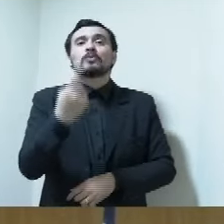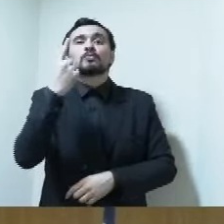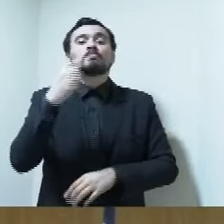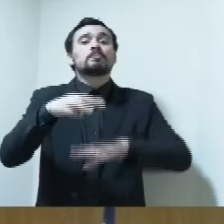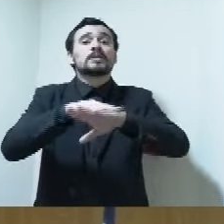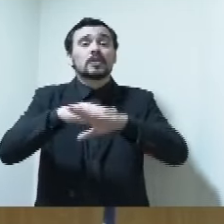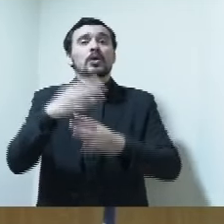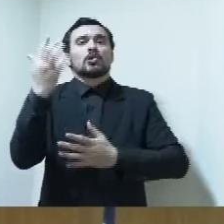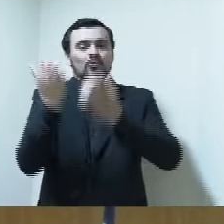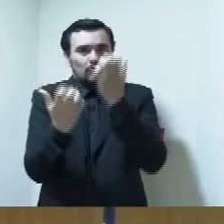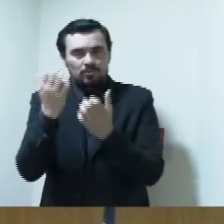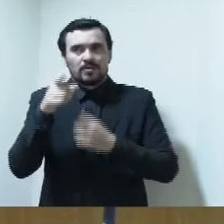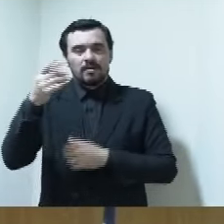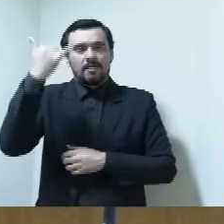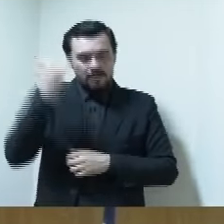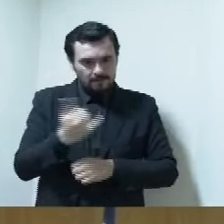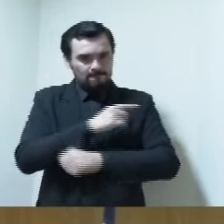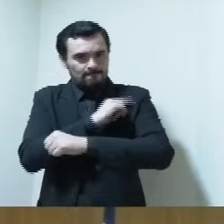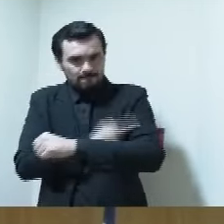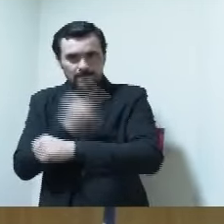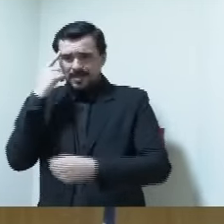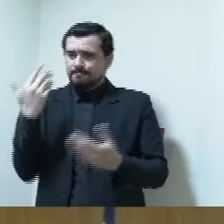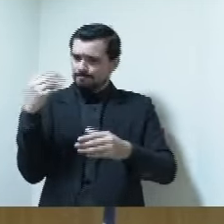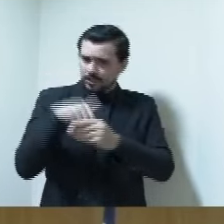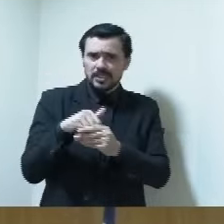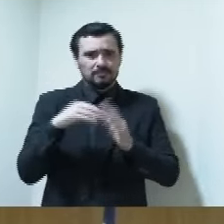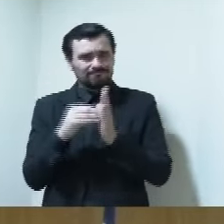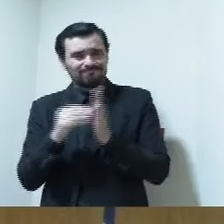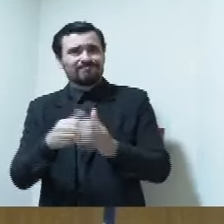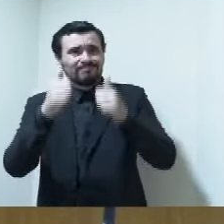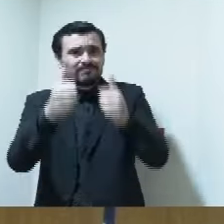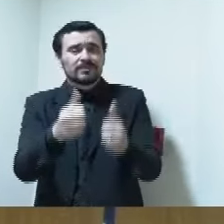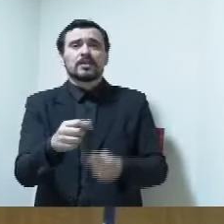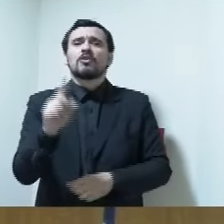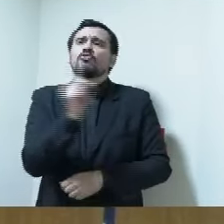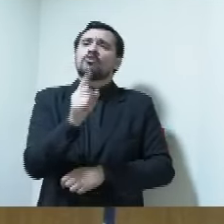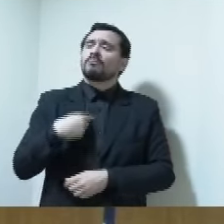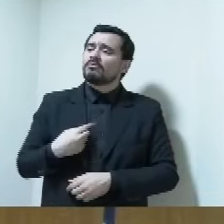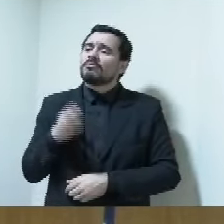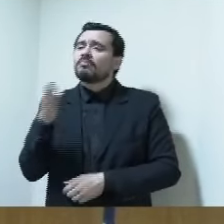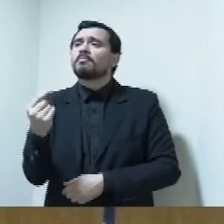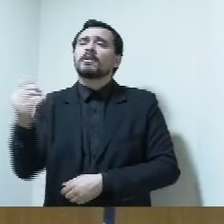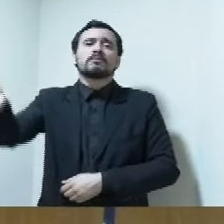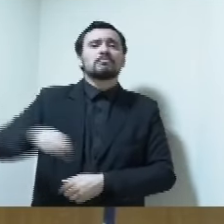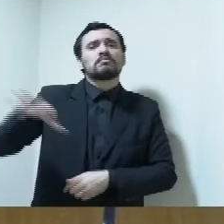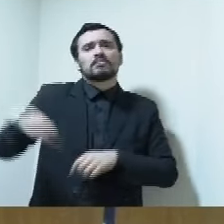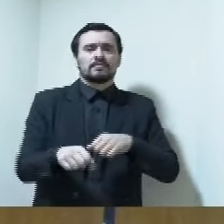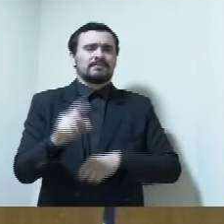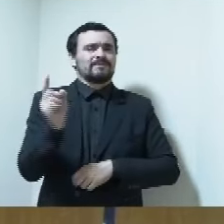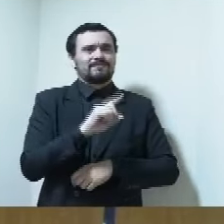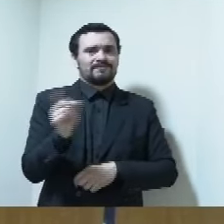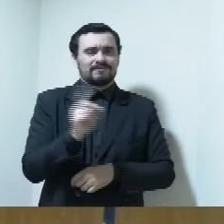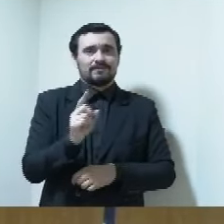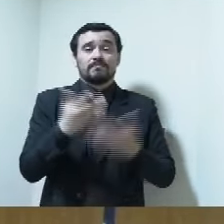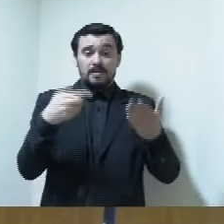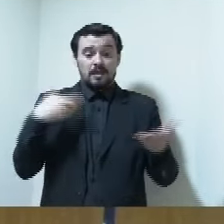Economía, que tuviera la fuerza de implementar las políticas públicas y no un simple cajero. Lo logramos en estos meses. En